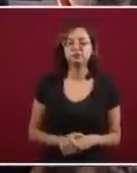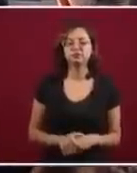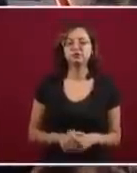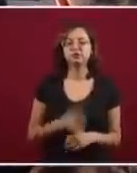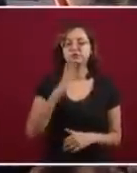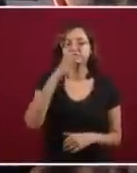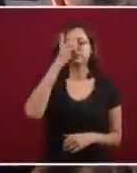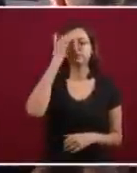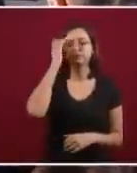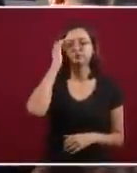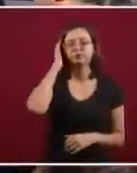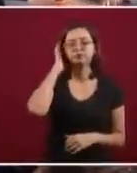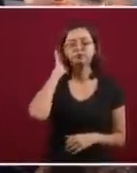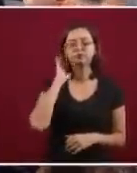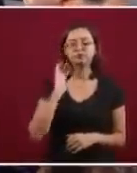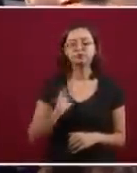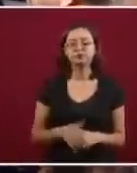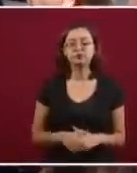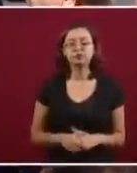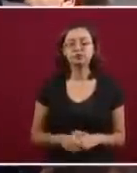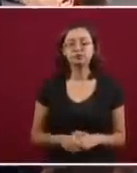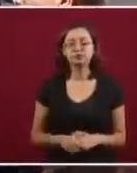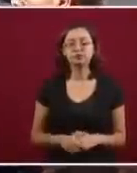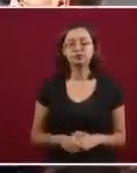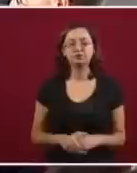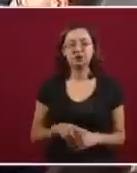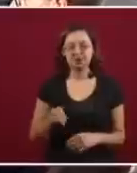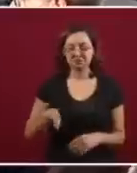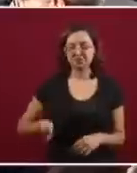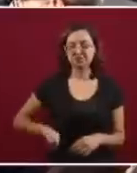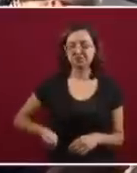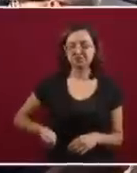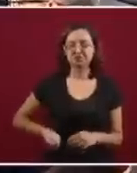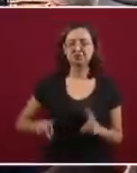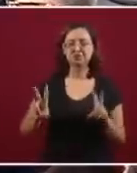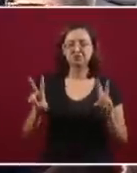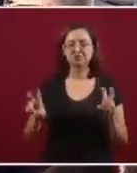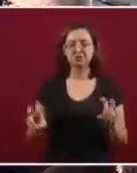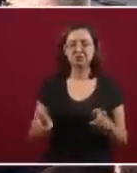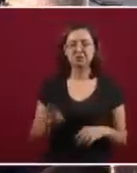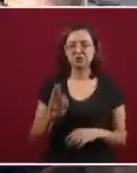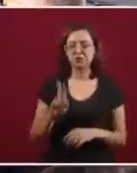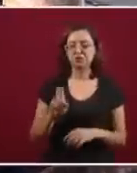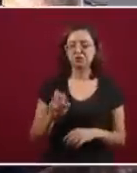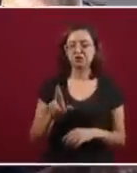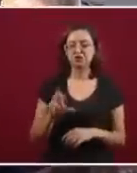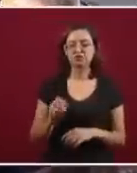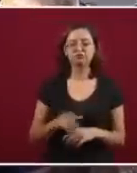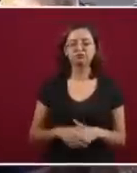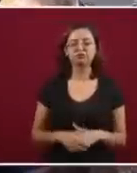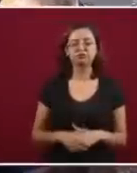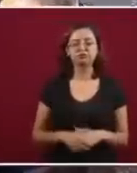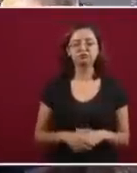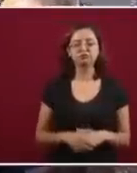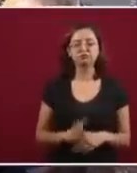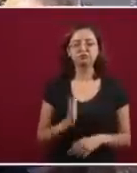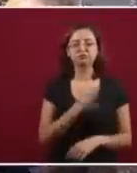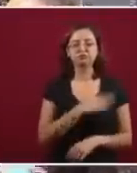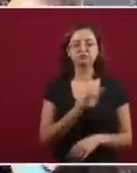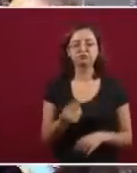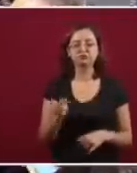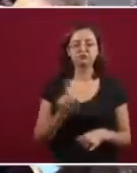a ver eso es interesante en el fuero buenos